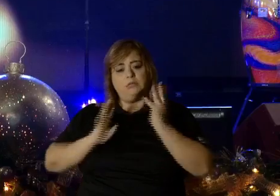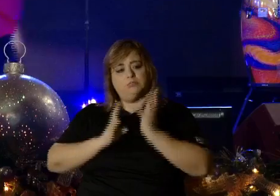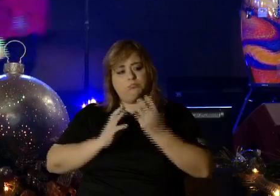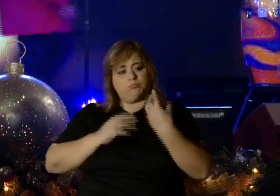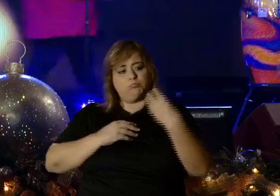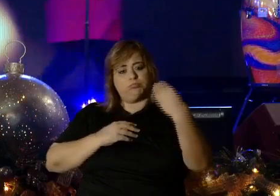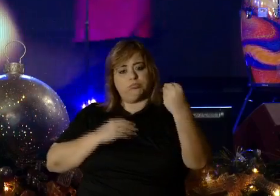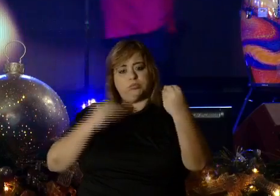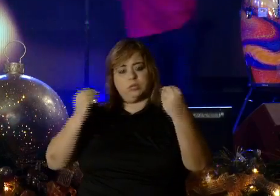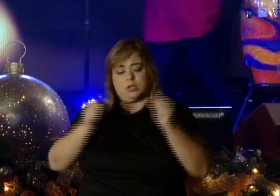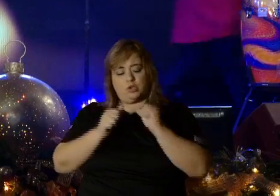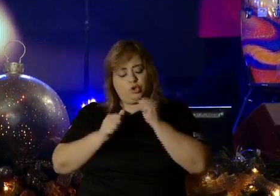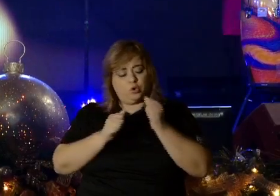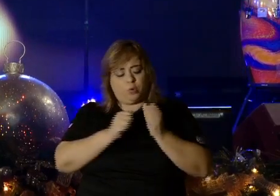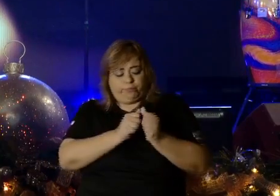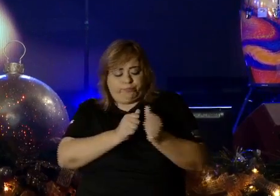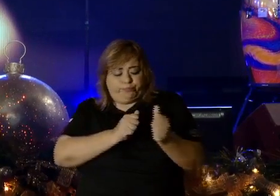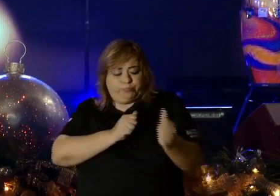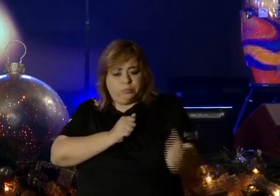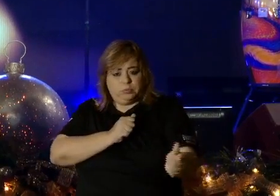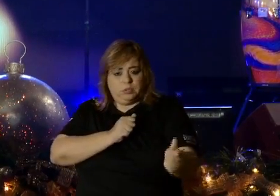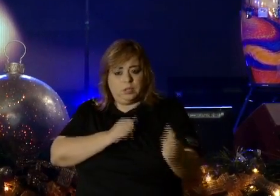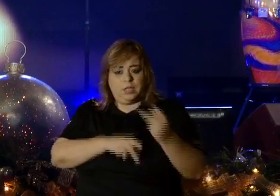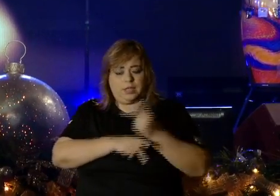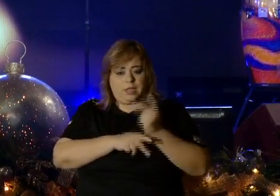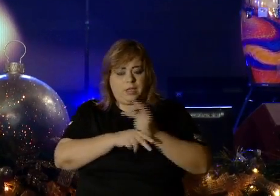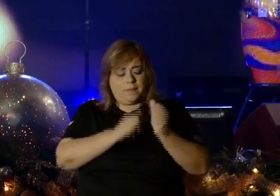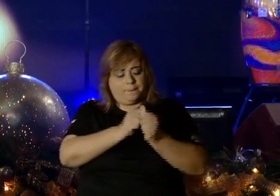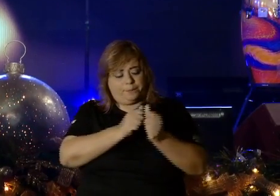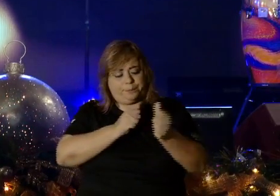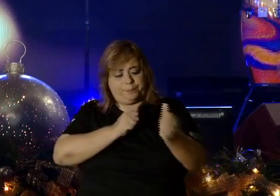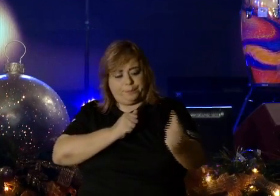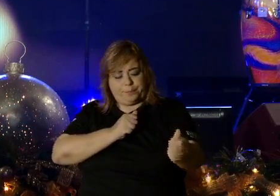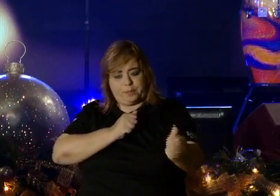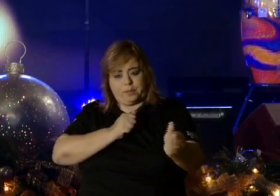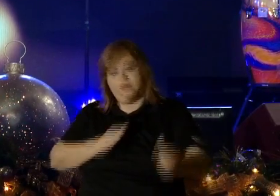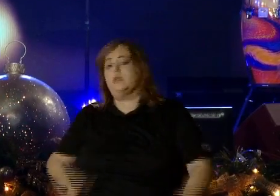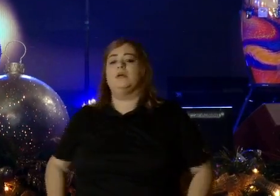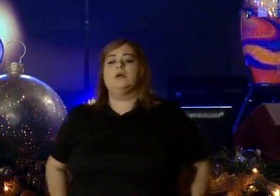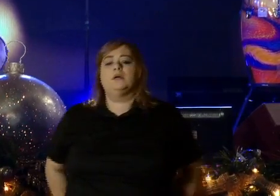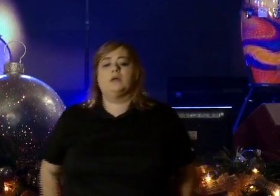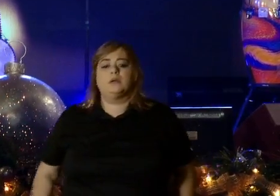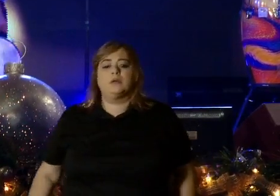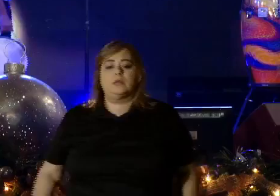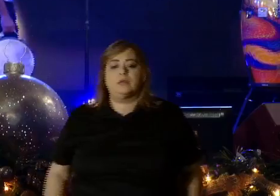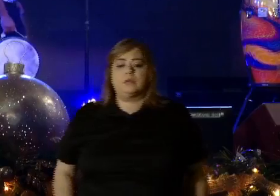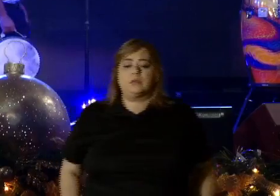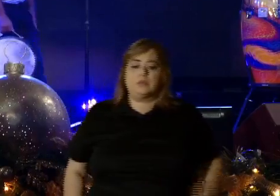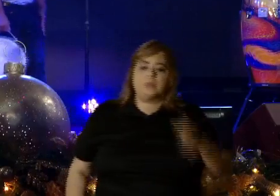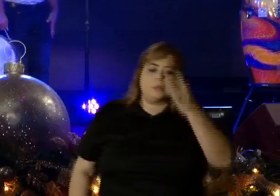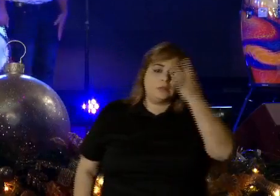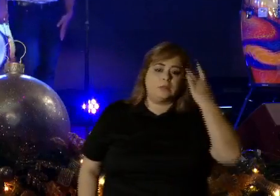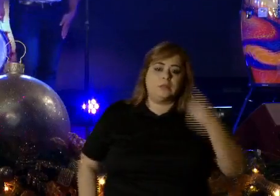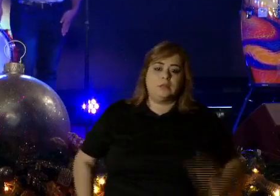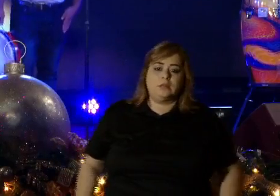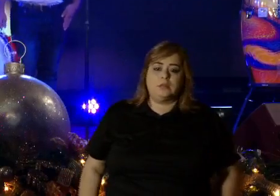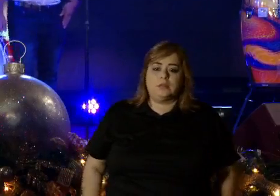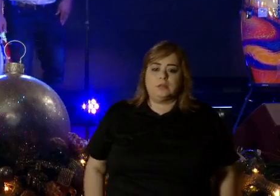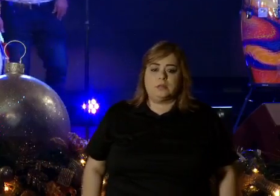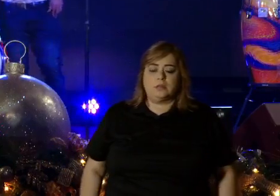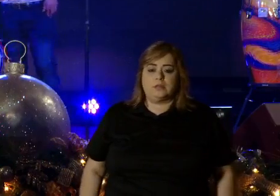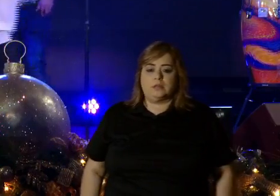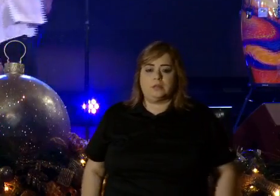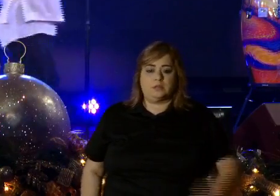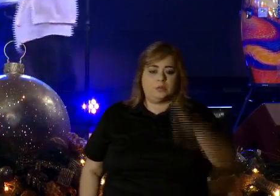no se me peguen mucho porque queremos mantener el protocolo. Si hay alguien que necesita que Dios sane el corazón por cualquier